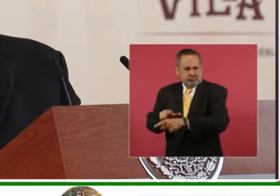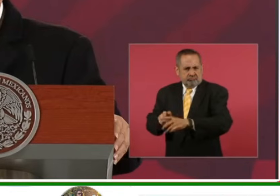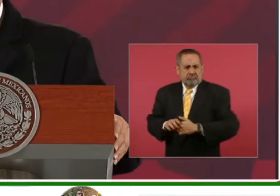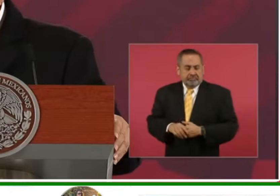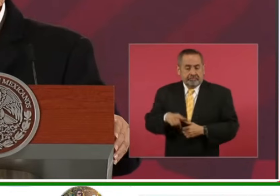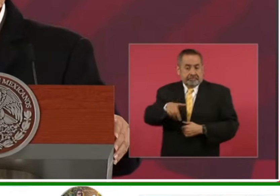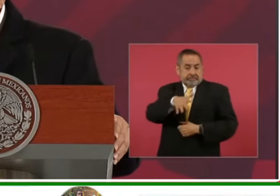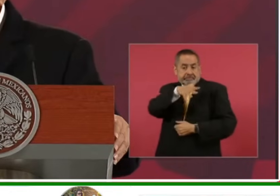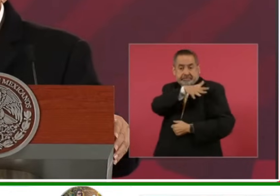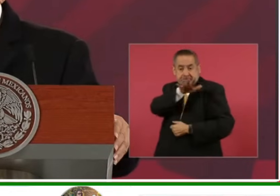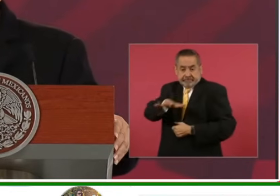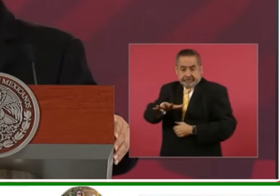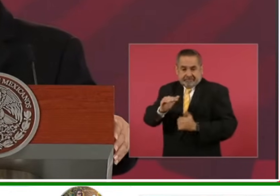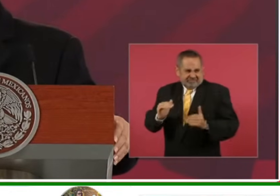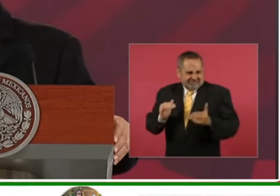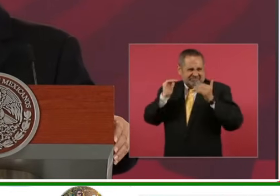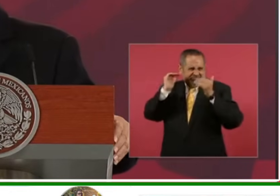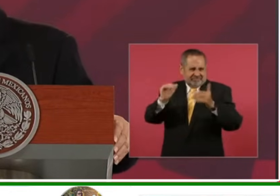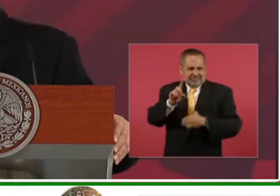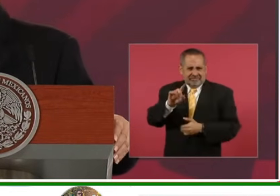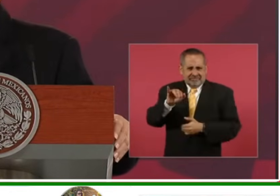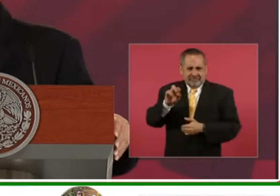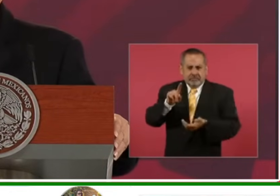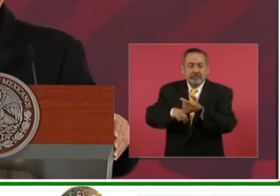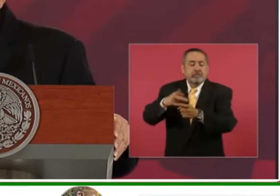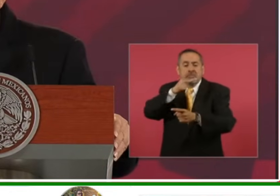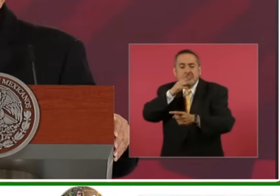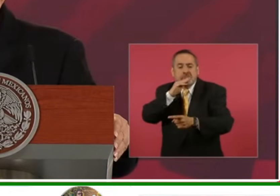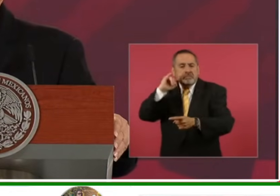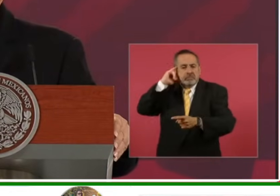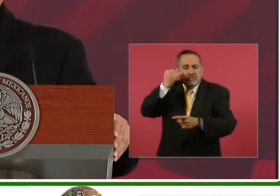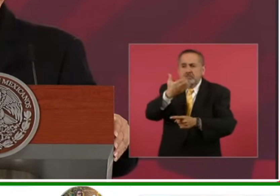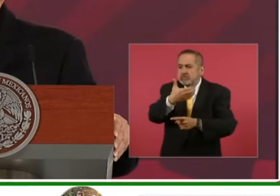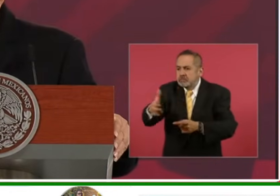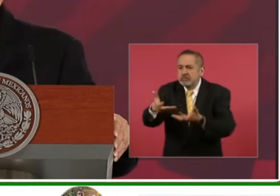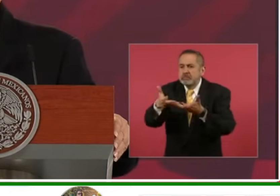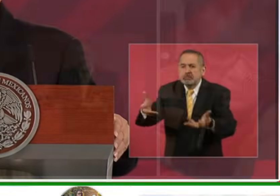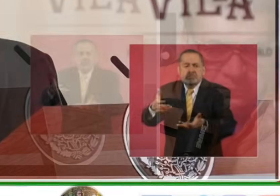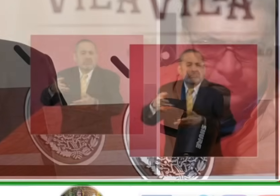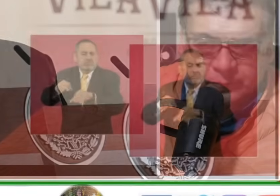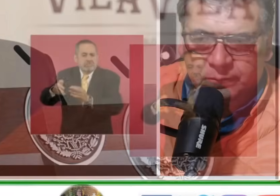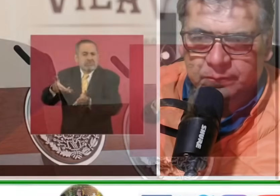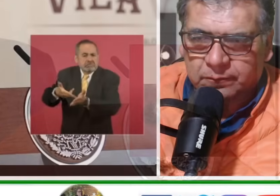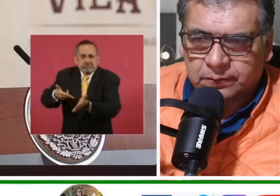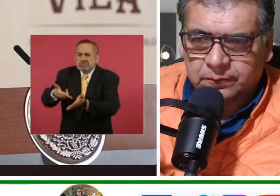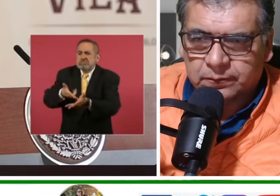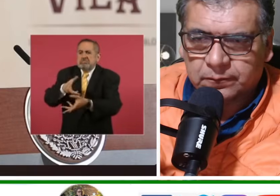Los generales de división son hijos de campesinos, de obreros, de mecánicos,